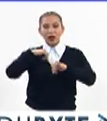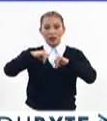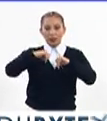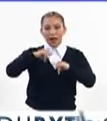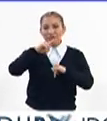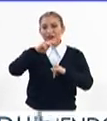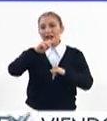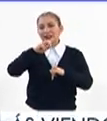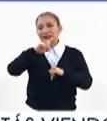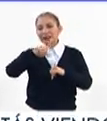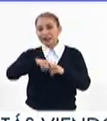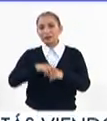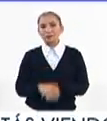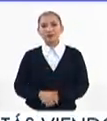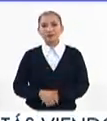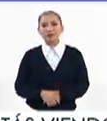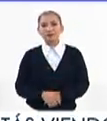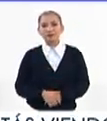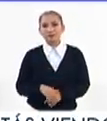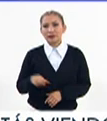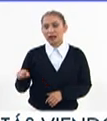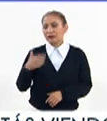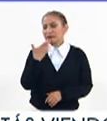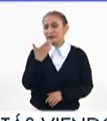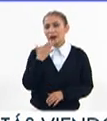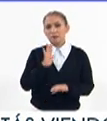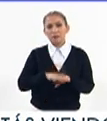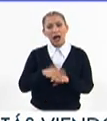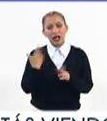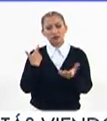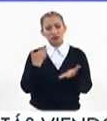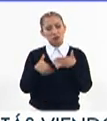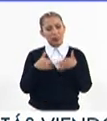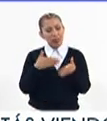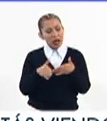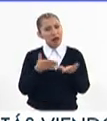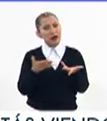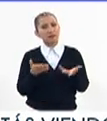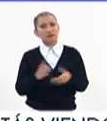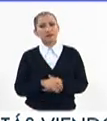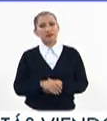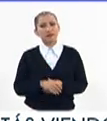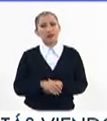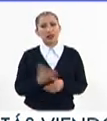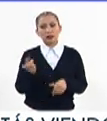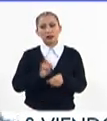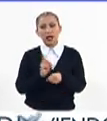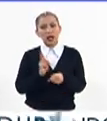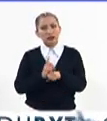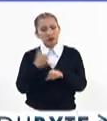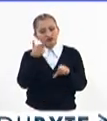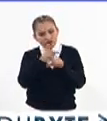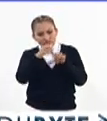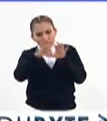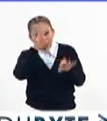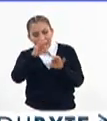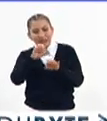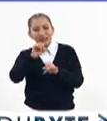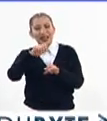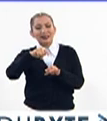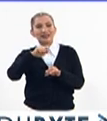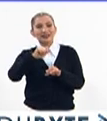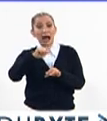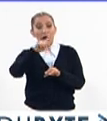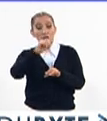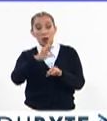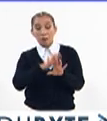geometría diferencial. La vida cotidiana se ha vuelto mucho más sofisticada y entonces día a día los descubrimientos de Santaló